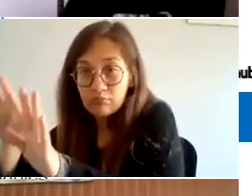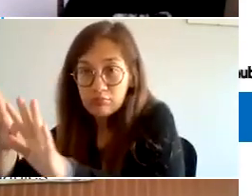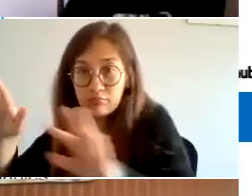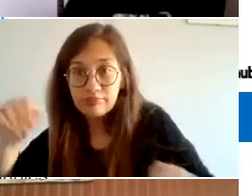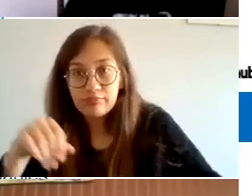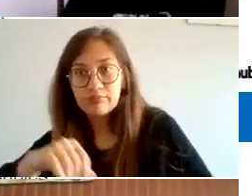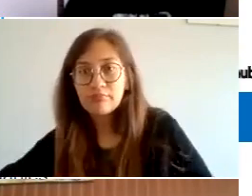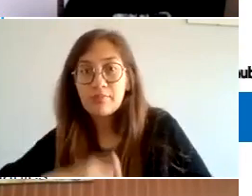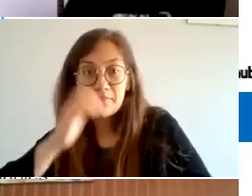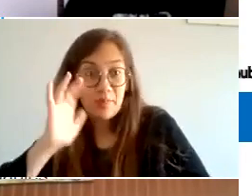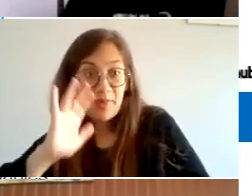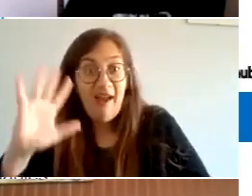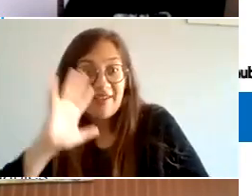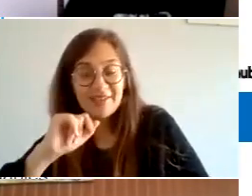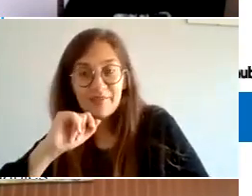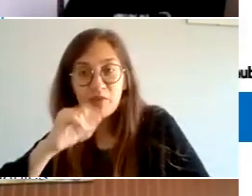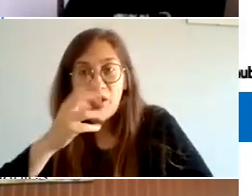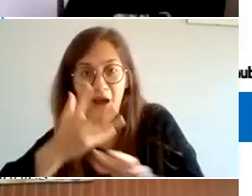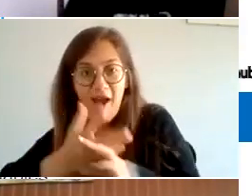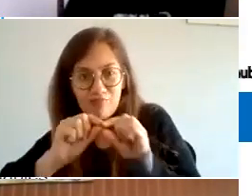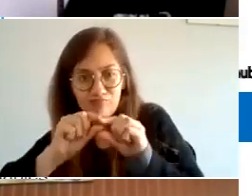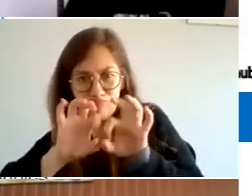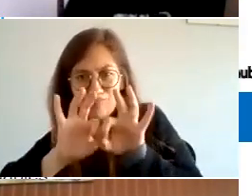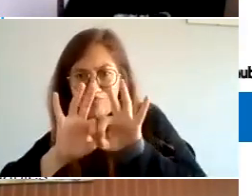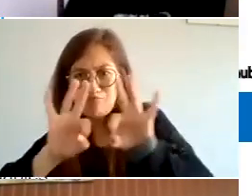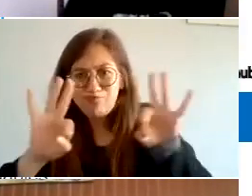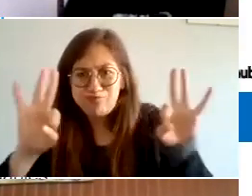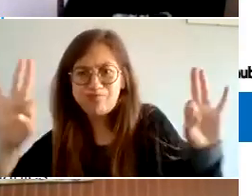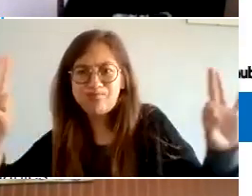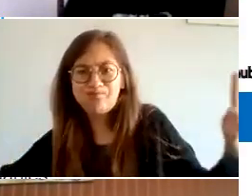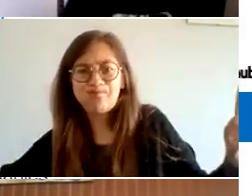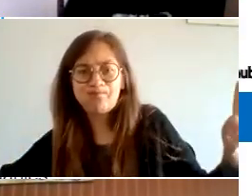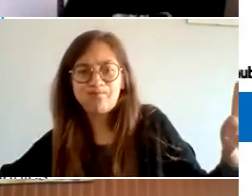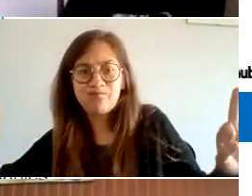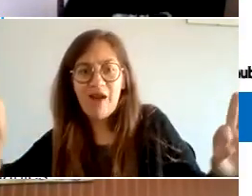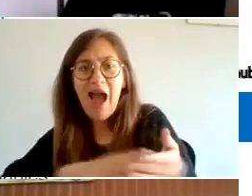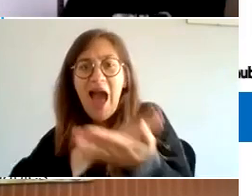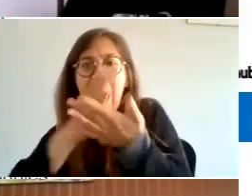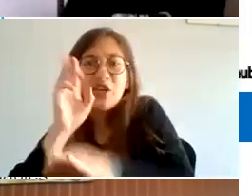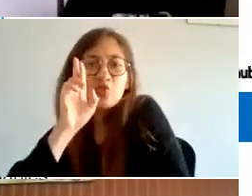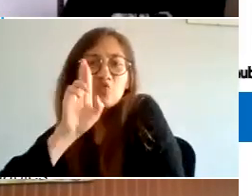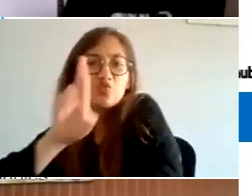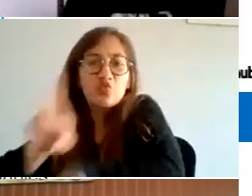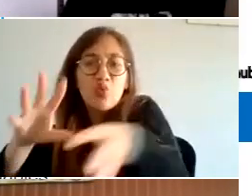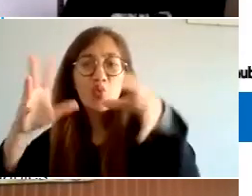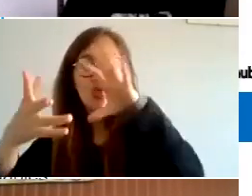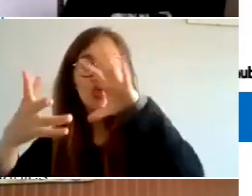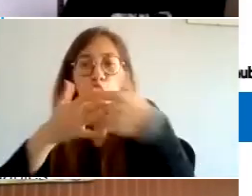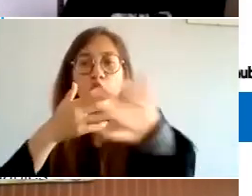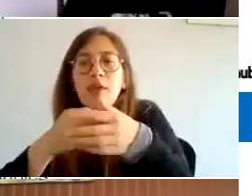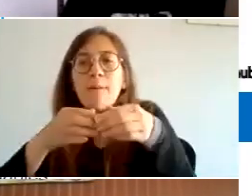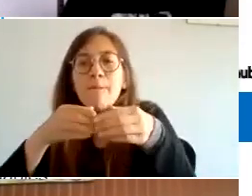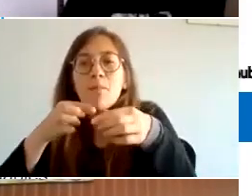más sur del mundo, que en este caso sería la conexión que está en Puerto Williams. Hoy en